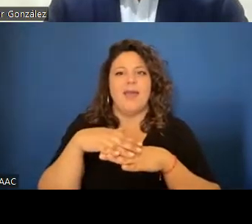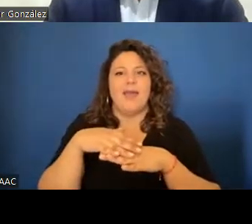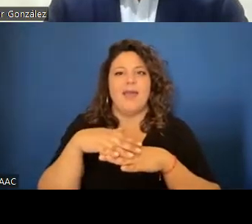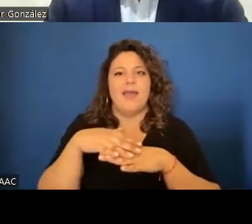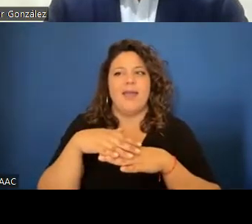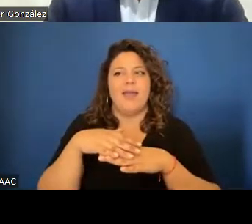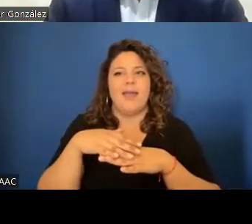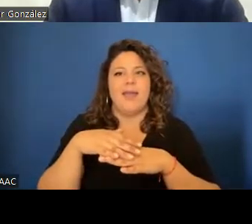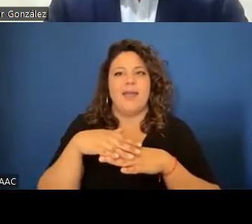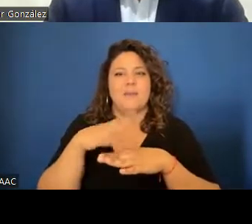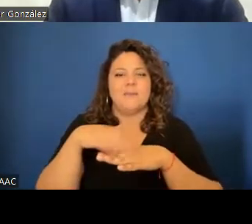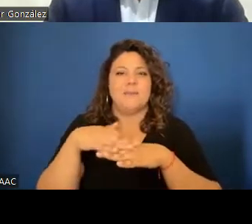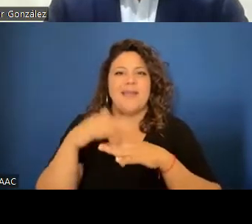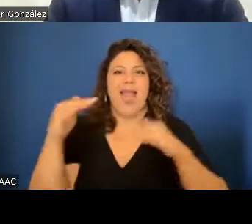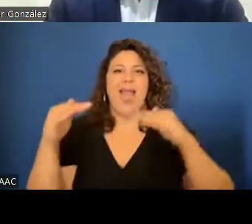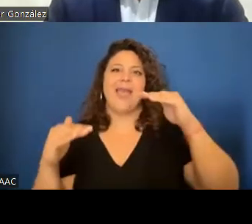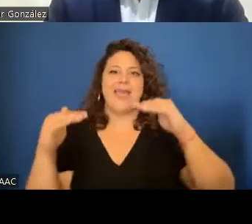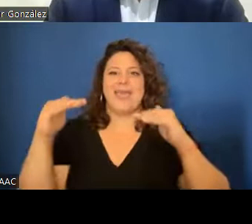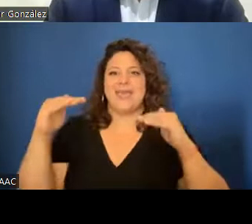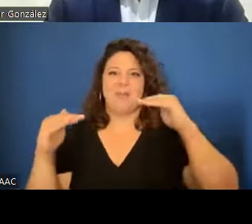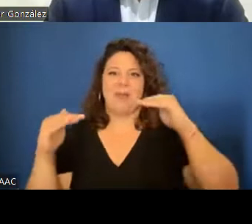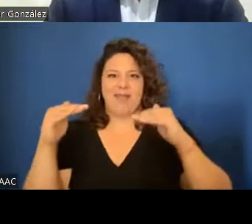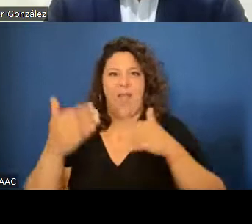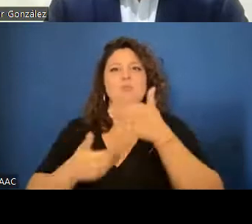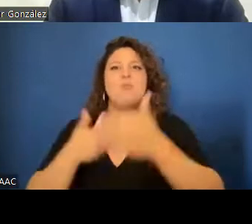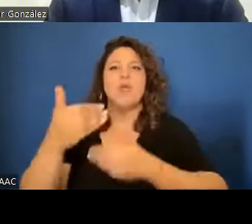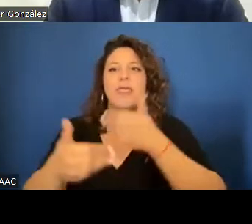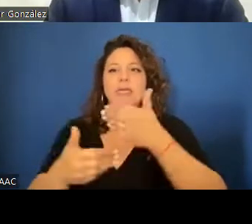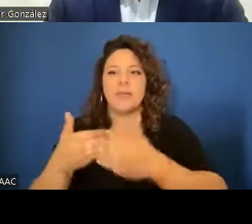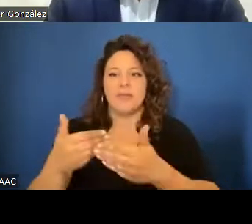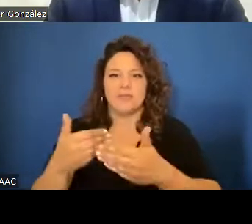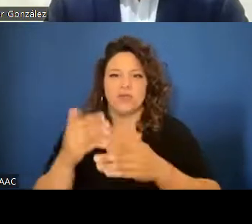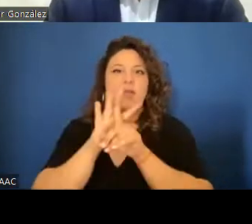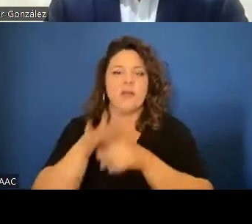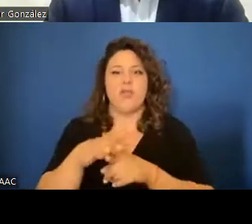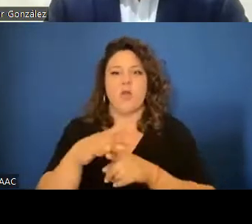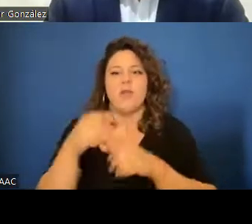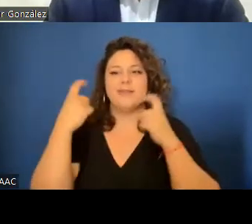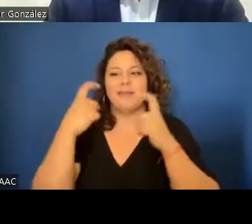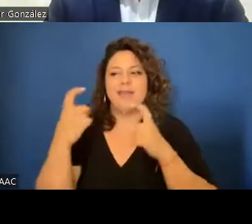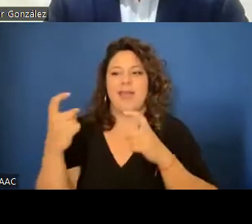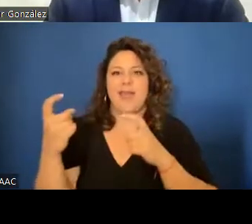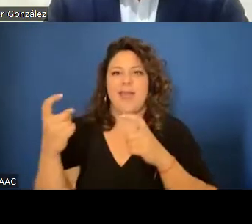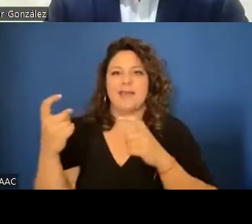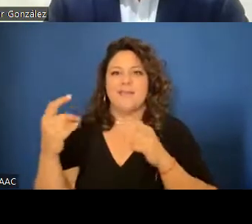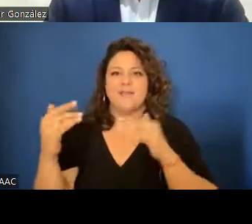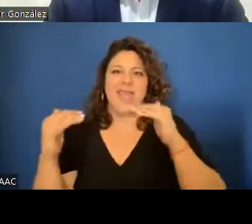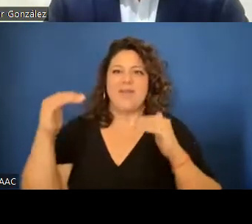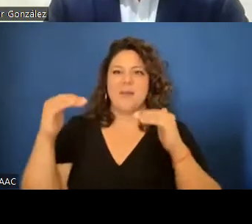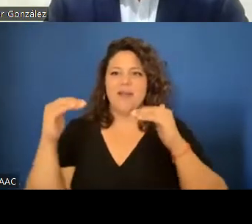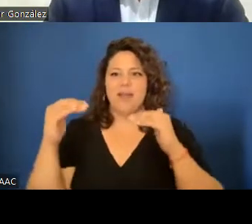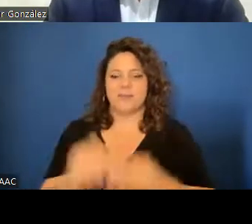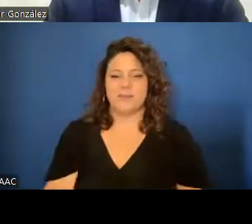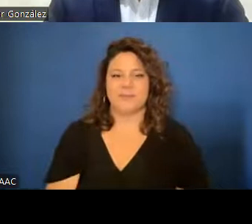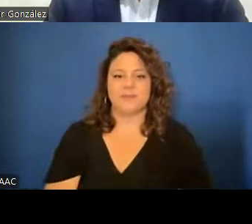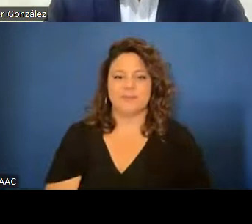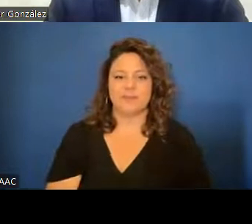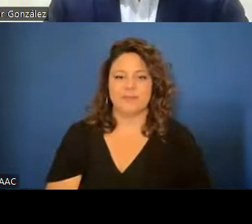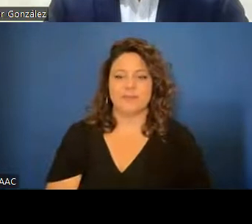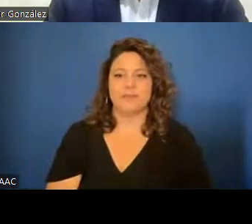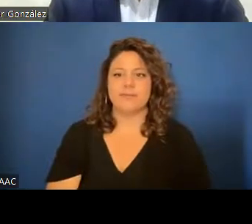año pasado, que, pues bueno, este funcionario le impusieron una suspensión de empleo,